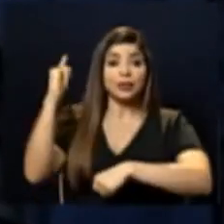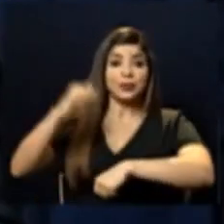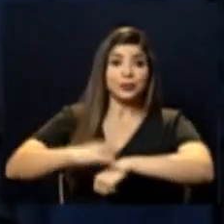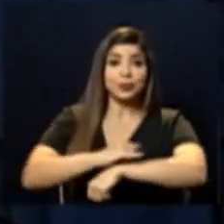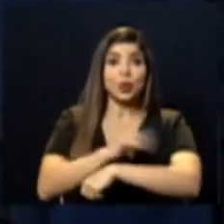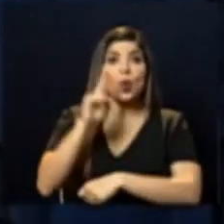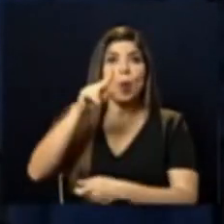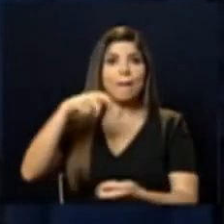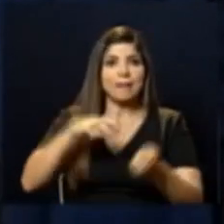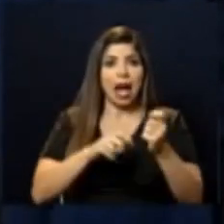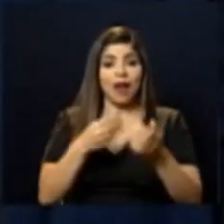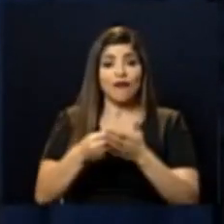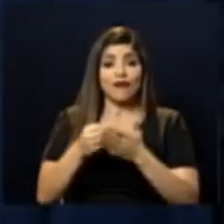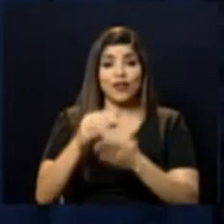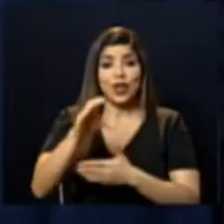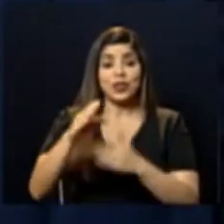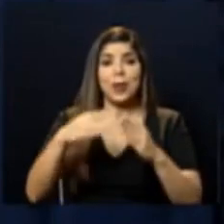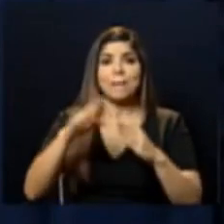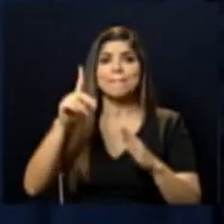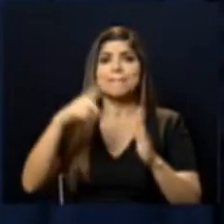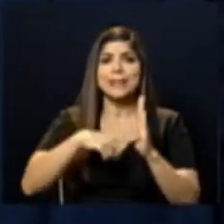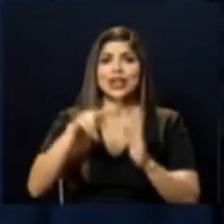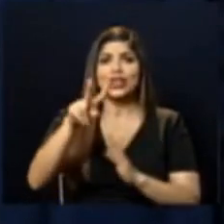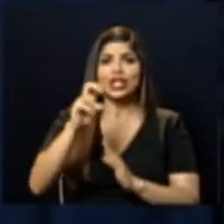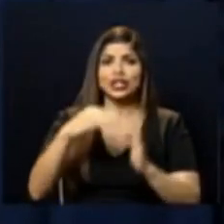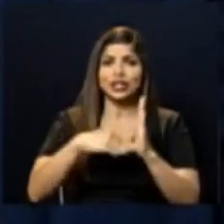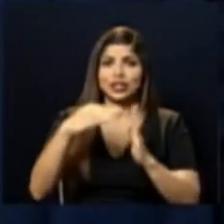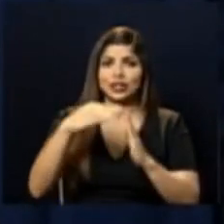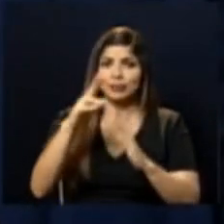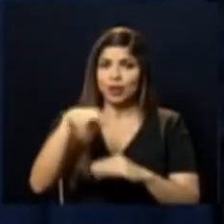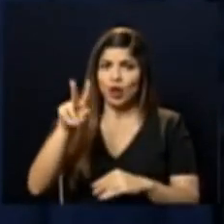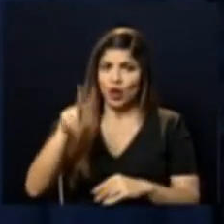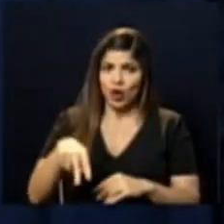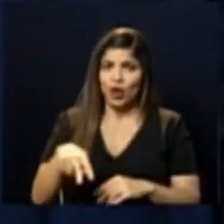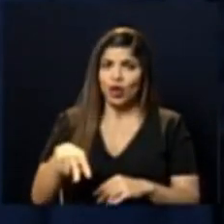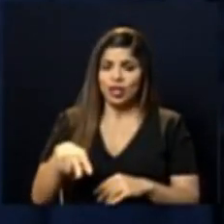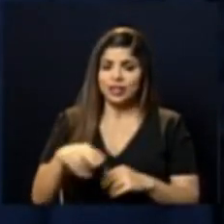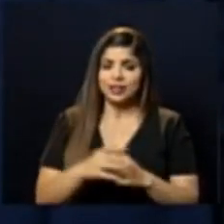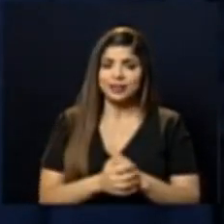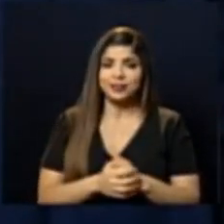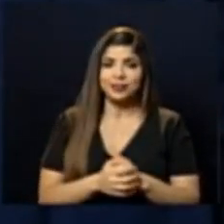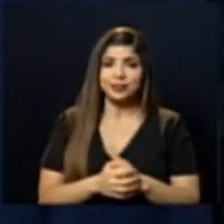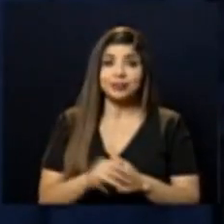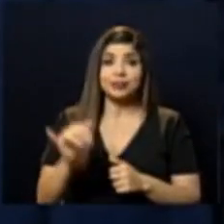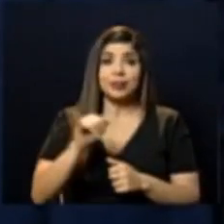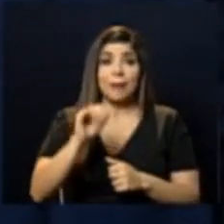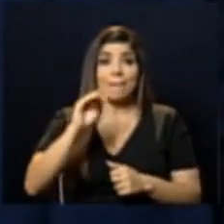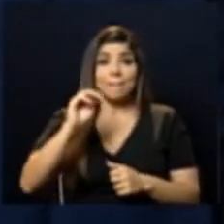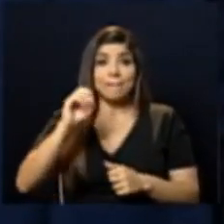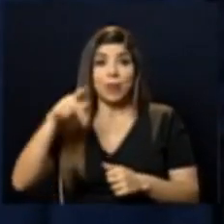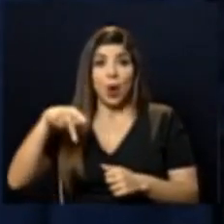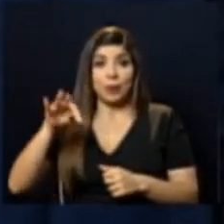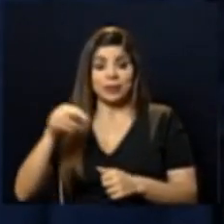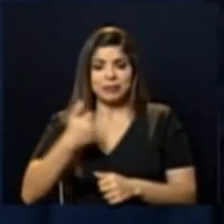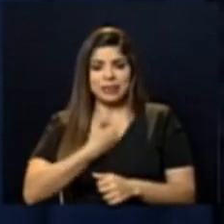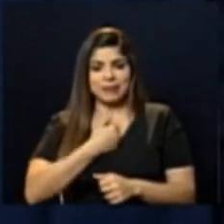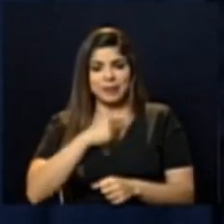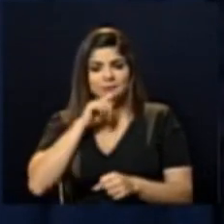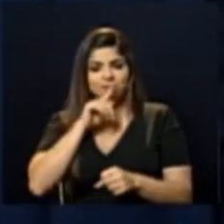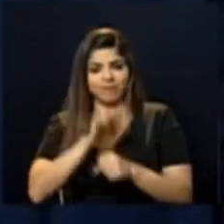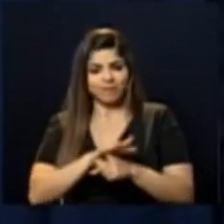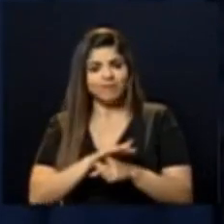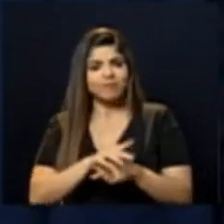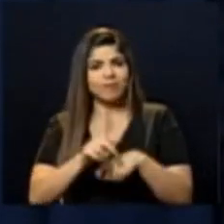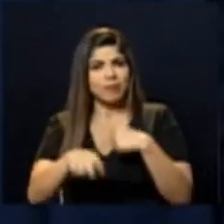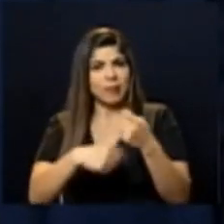Upala, con una inversión superior a los 1.200 millones de colones. Además, el MOP se ha comprometido al